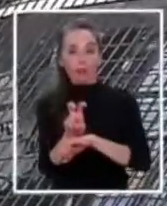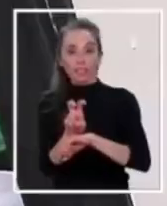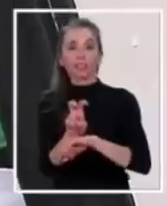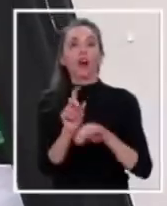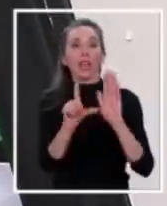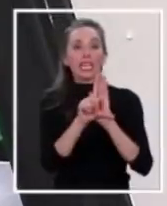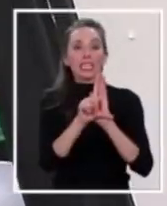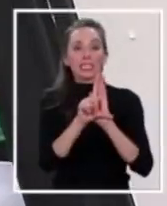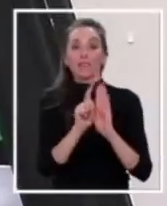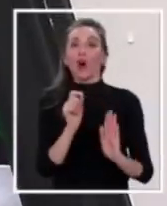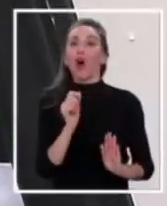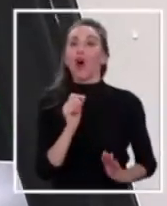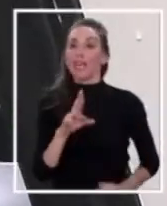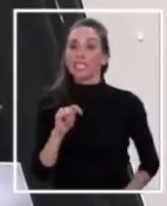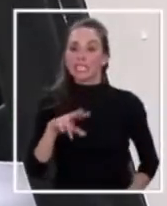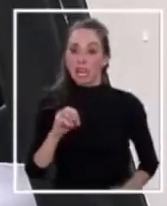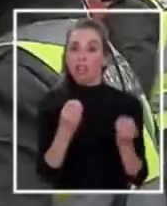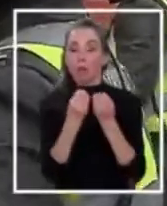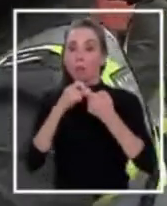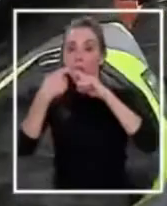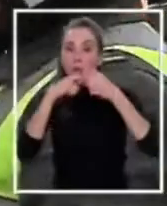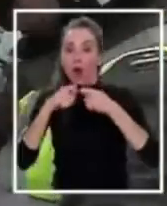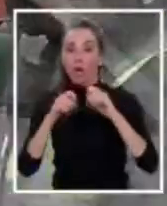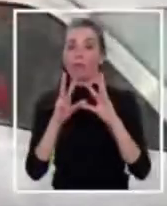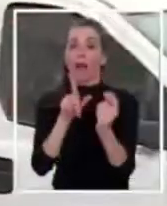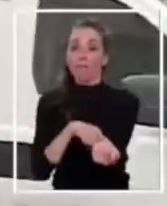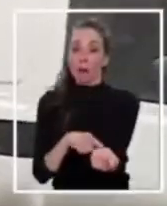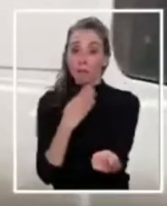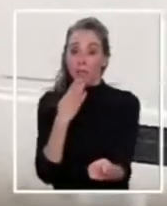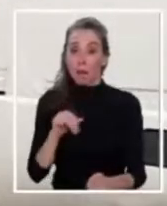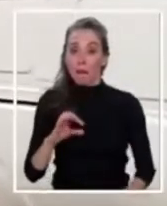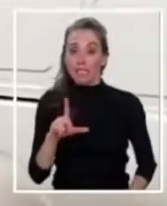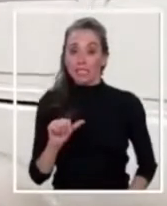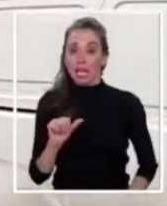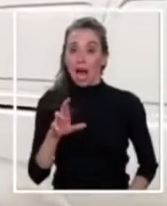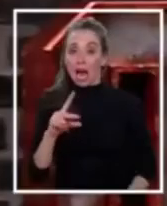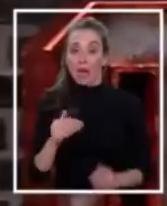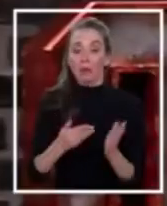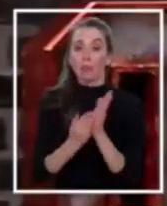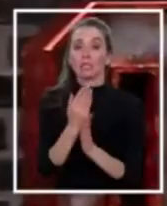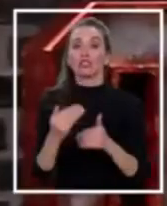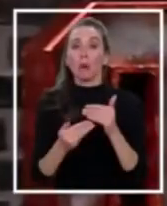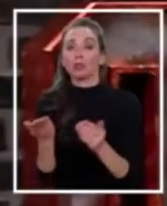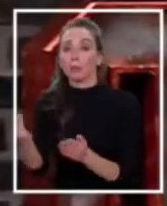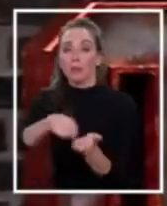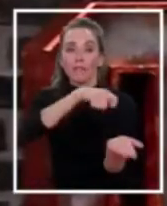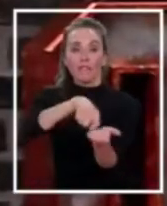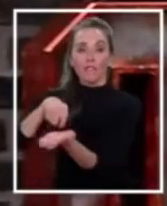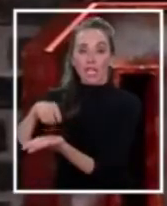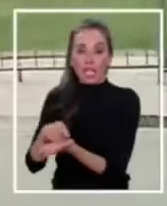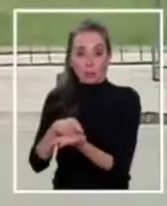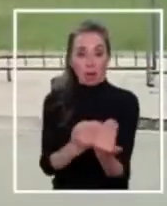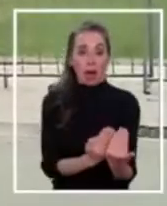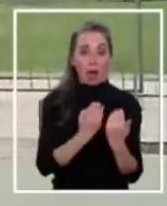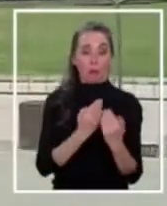Legislativo Cristiano, reconocida por varias polémicas, incluso familiares, Marcela Aranda ya inició el proceso de recolección de firmas para